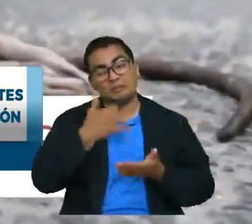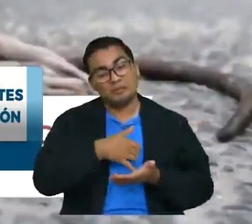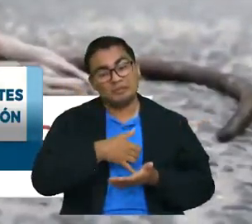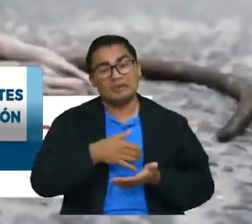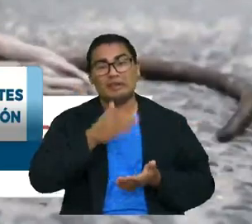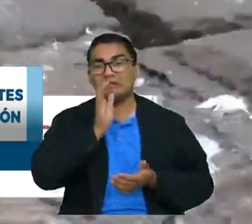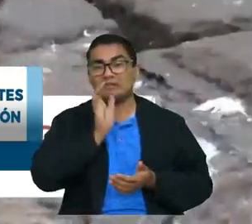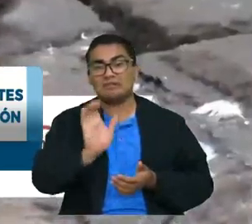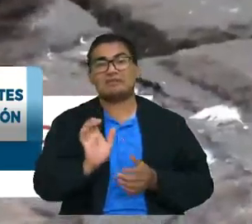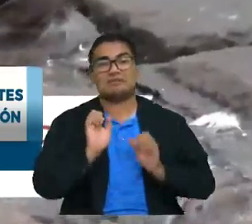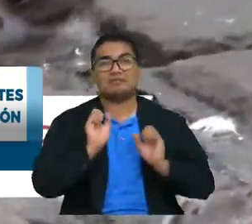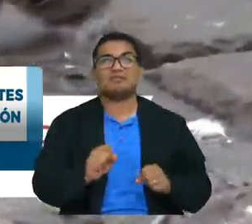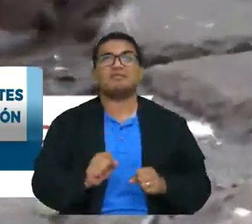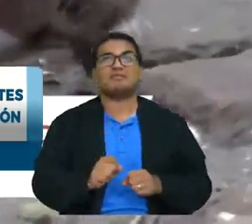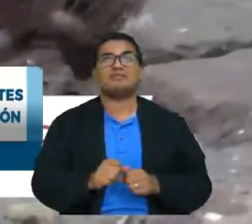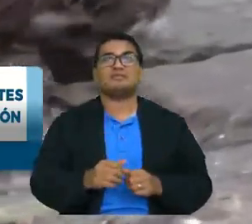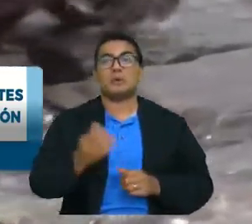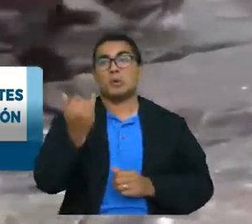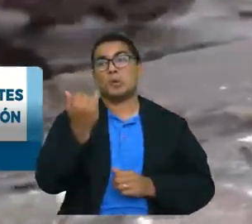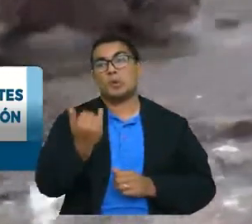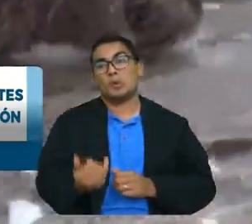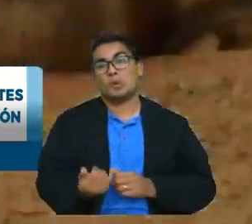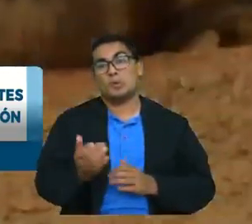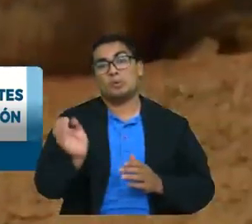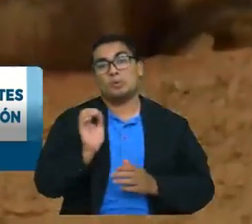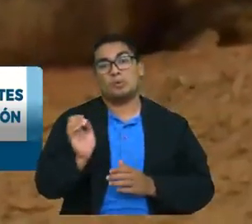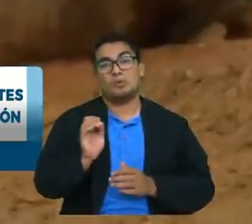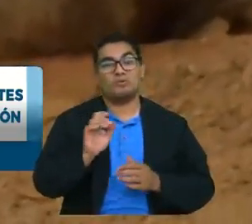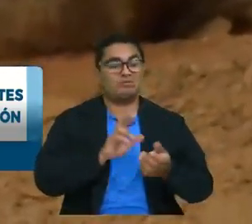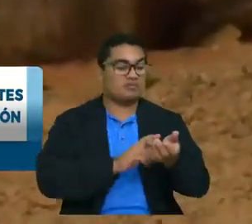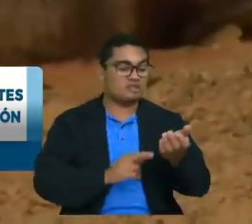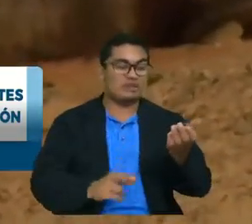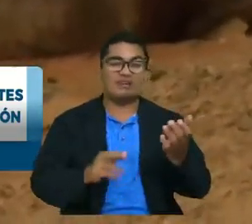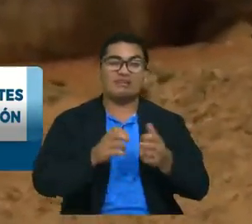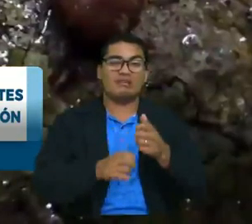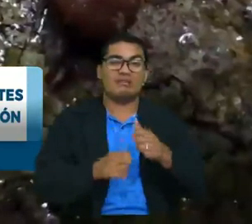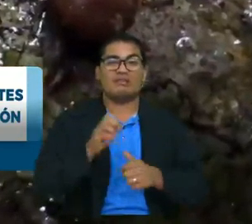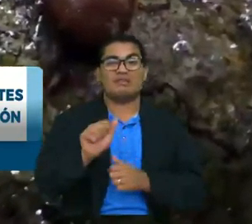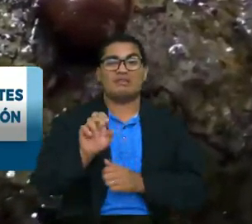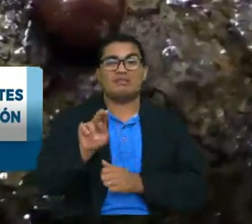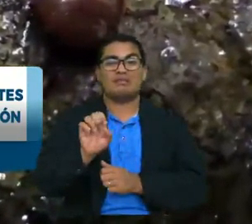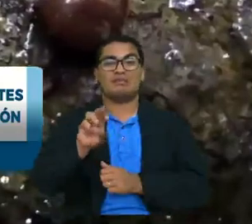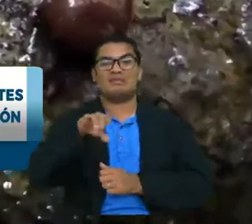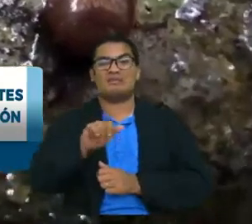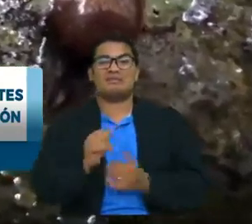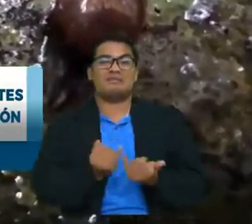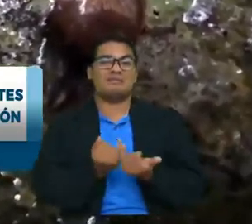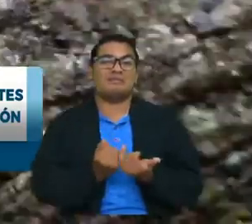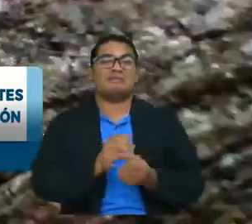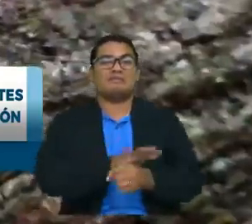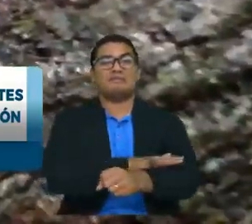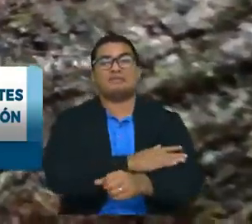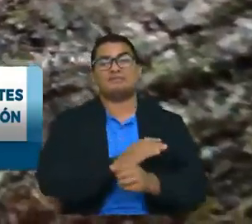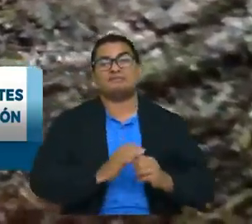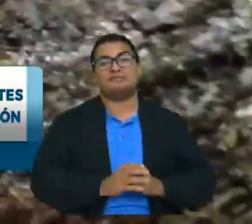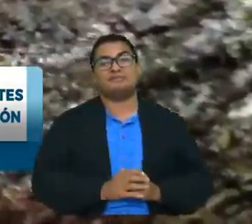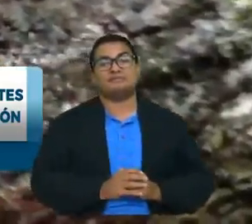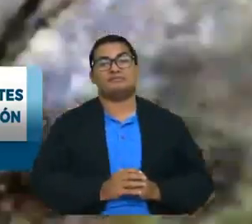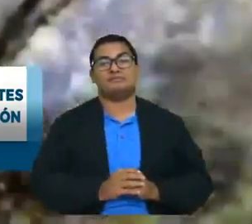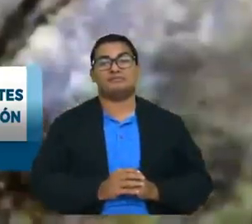esa infección, desnutrición, le puede estar provocando anemia, uh-huh, que son una de las complicaciones. Son síntomas. Ya